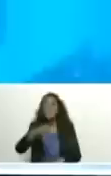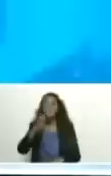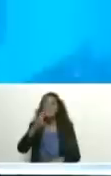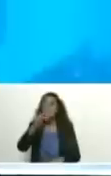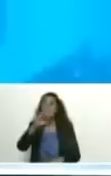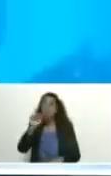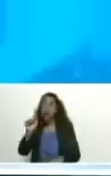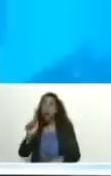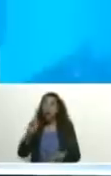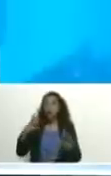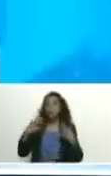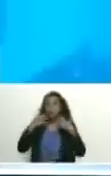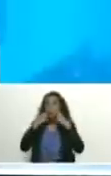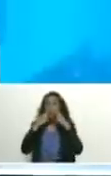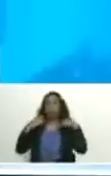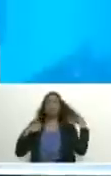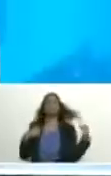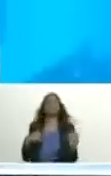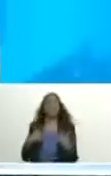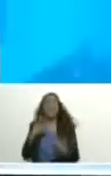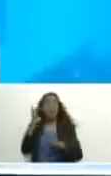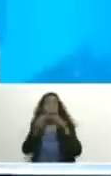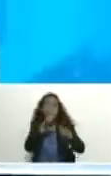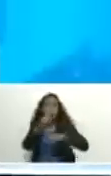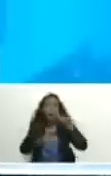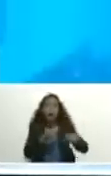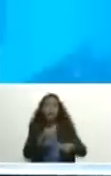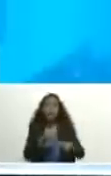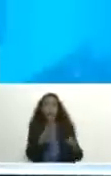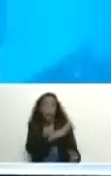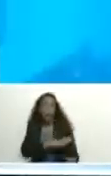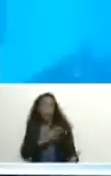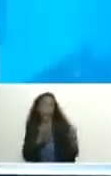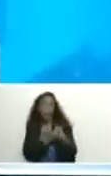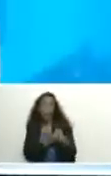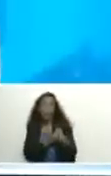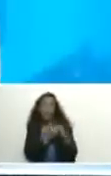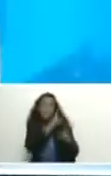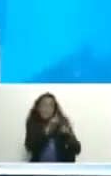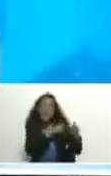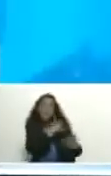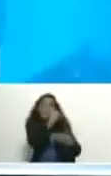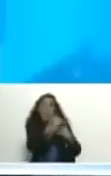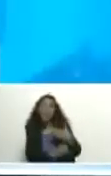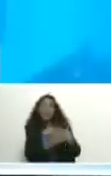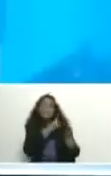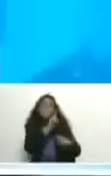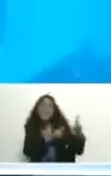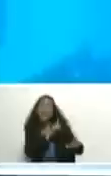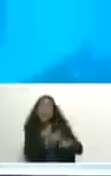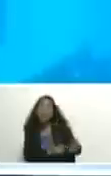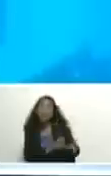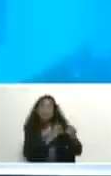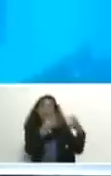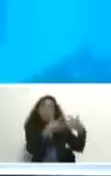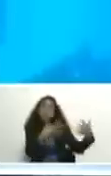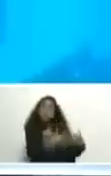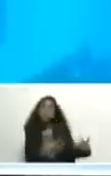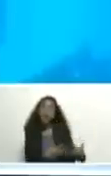Escarrá, que está en este momento elaborando con esa comisión una serie de proyectos de preguntas que luego van a